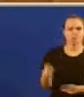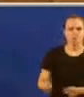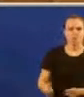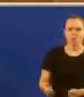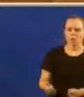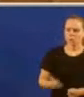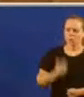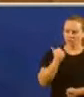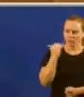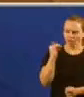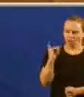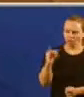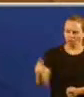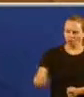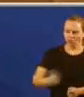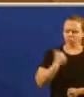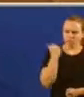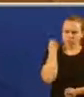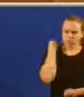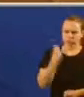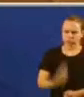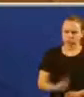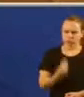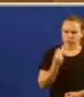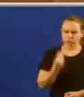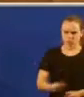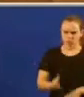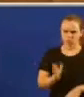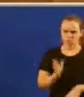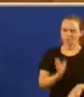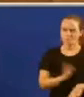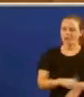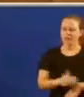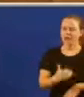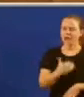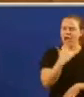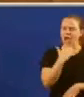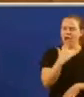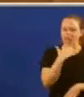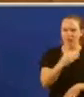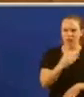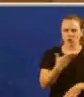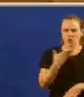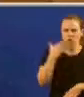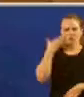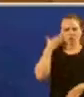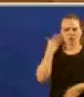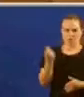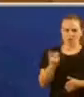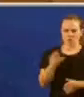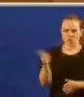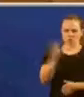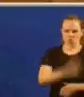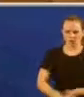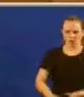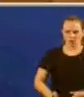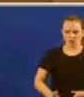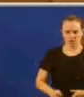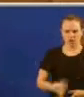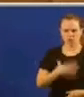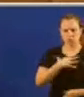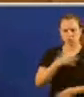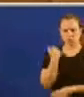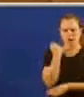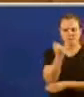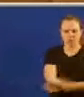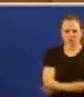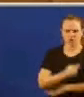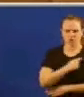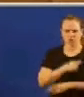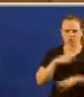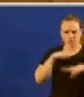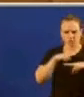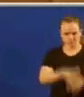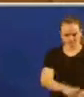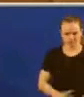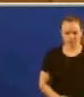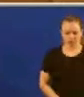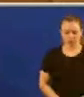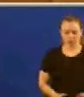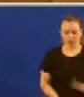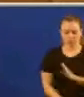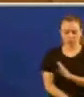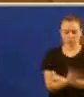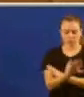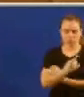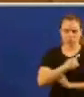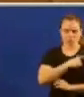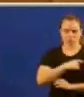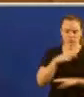realmente para recuperar un pouco de dignidade apoiando a Comisión de Investigación que se constituiu no